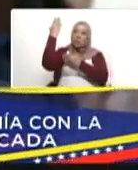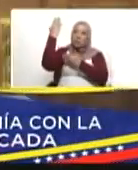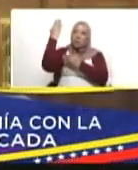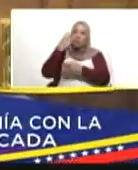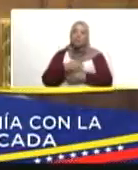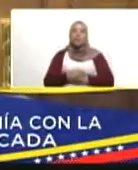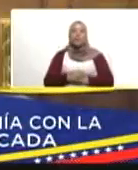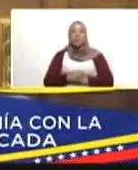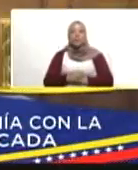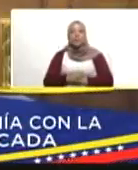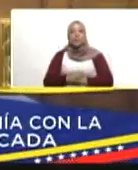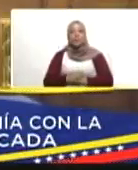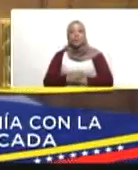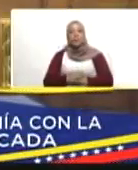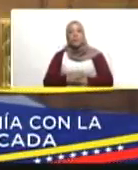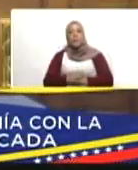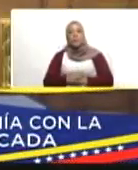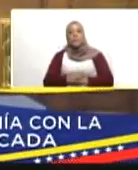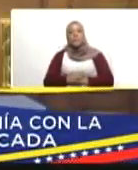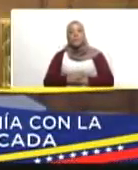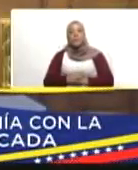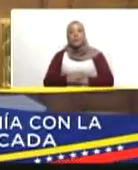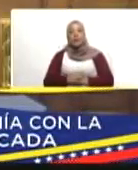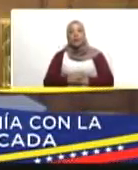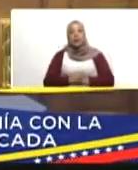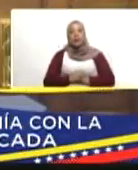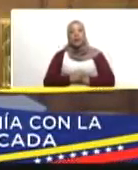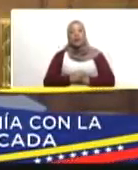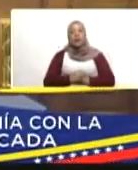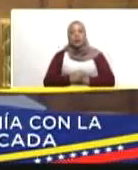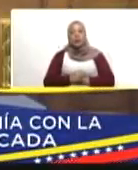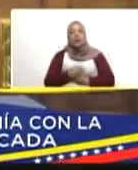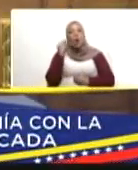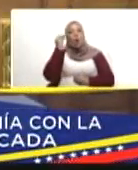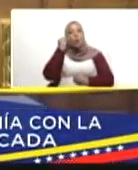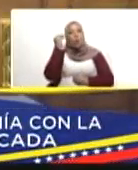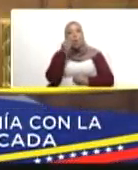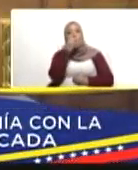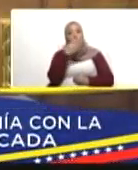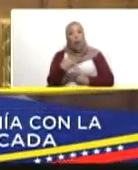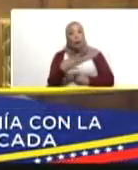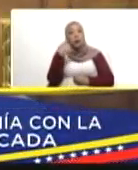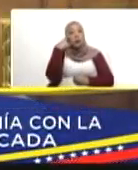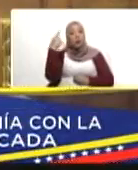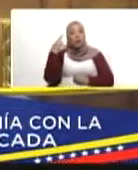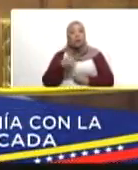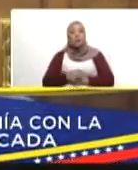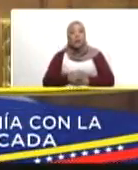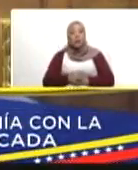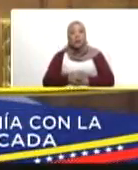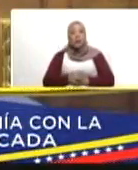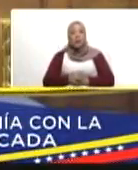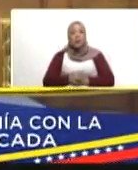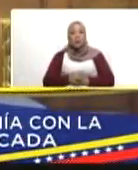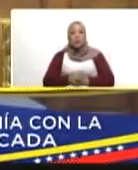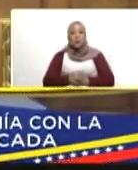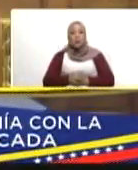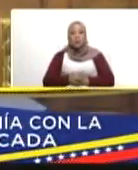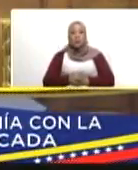que es muy creativo inteligente Ernesto ti lo tuyo